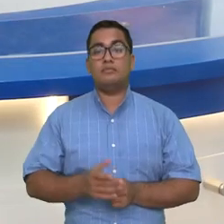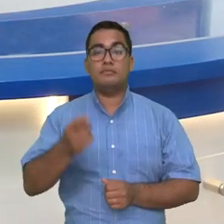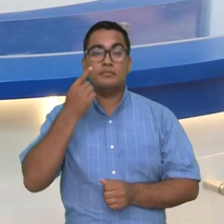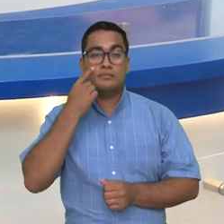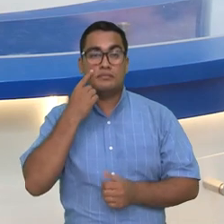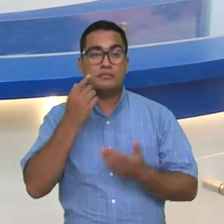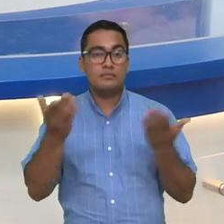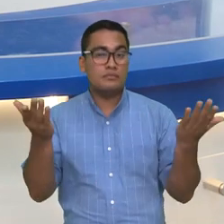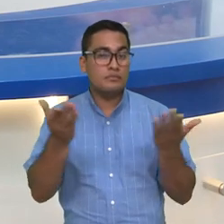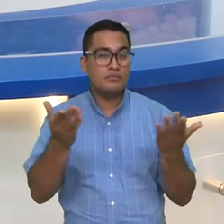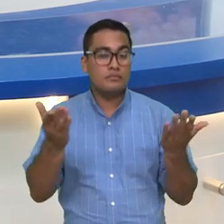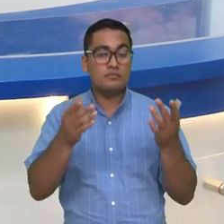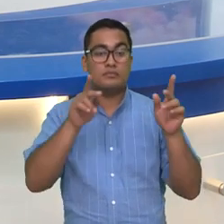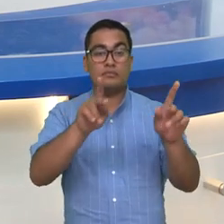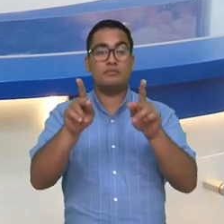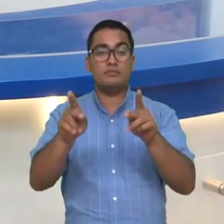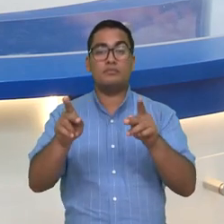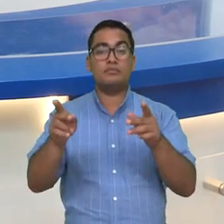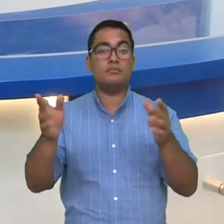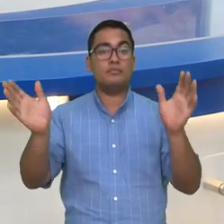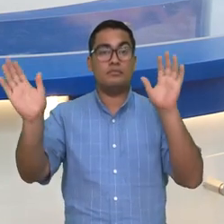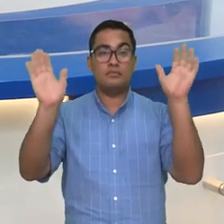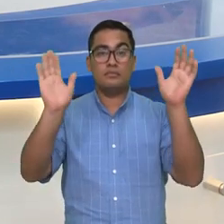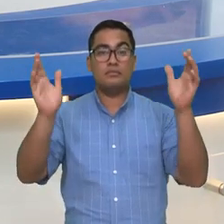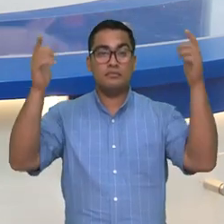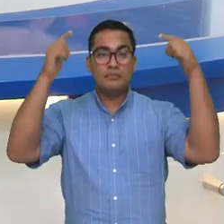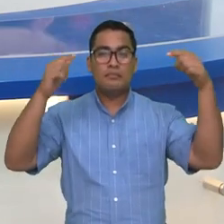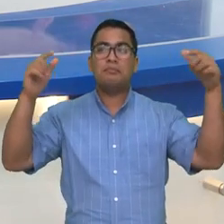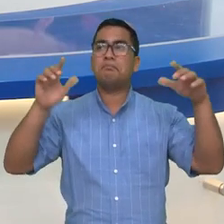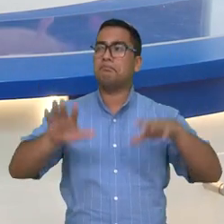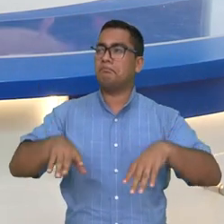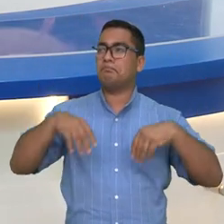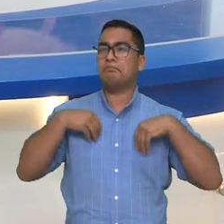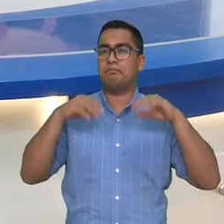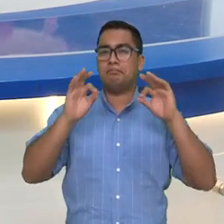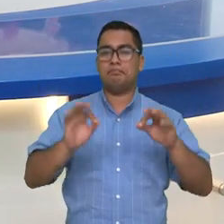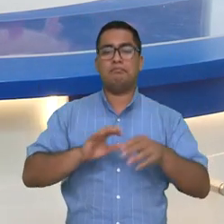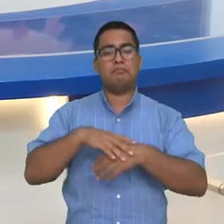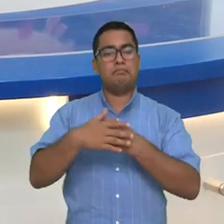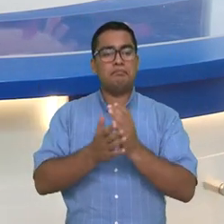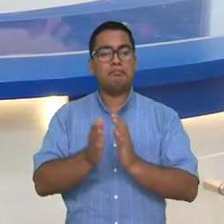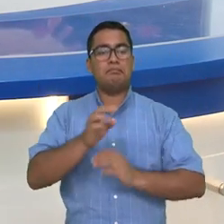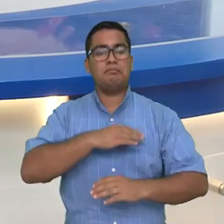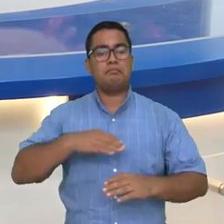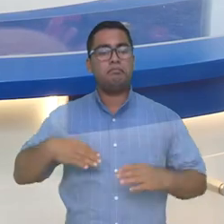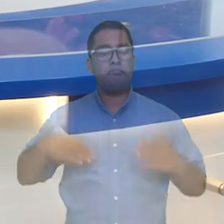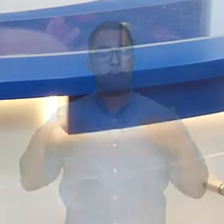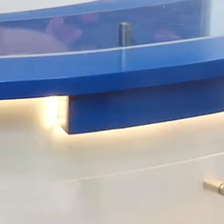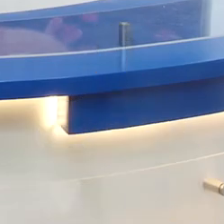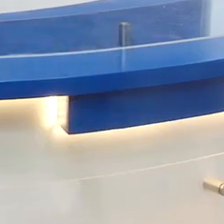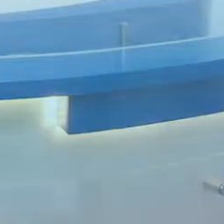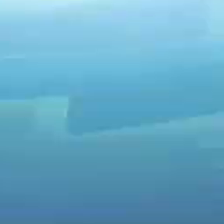Veamos ahora cómo comerciantes del mercado de Masaya acatan las recomendaciones del Ministerio de Salud.